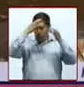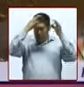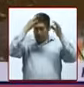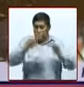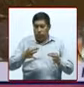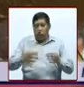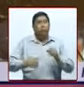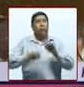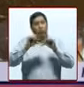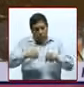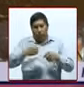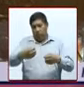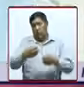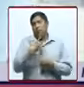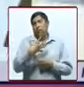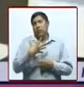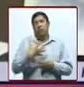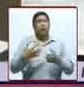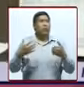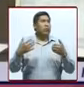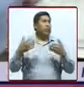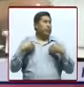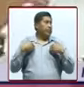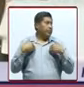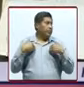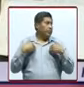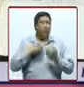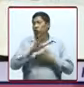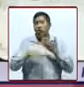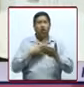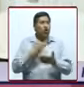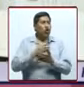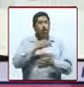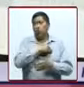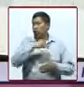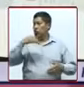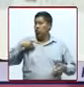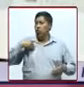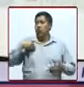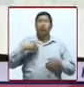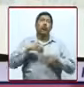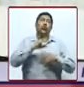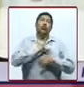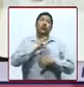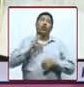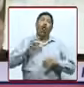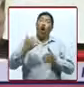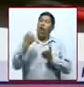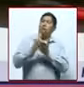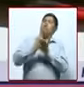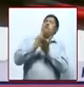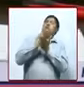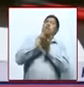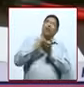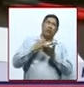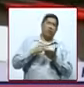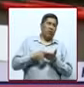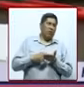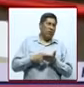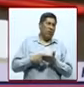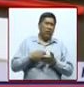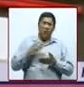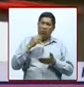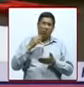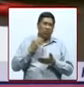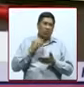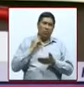nos dé las garantías que realmente tenemos que tenerlo para todos los miembros de la comisión que hoy fuimos amenazados por el